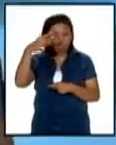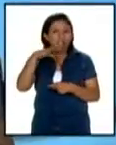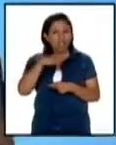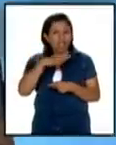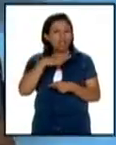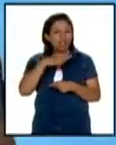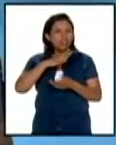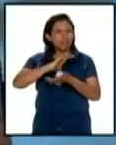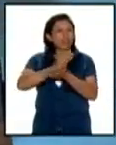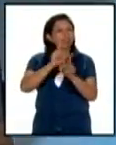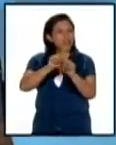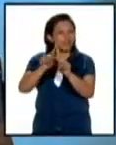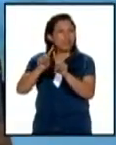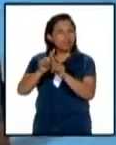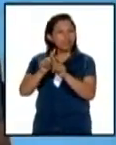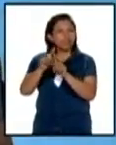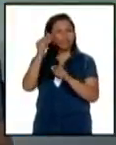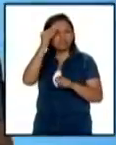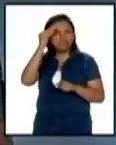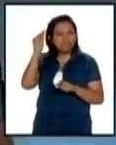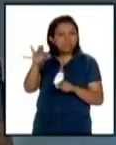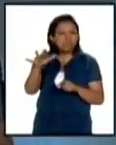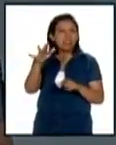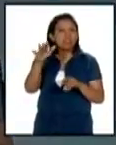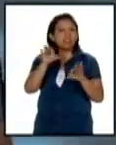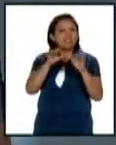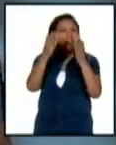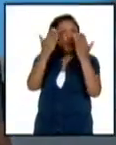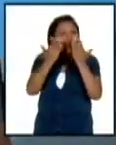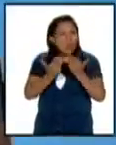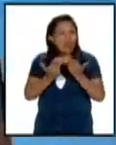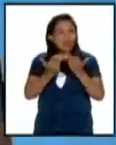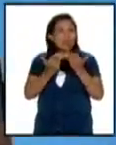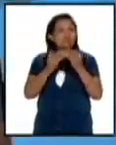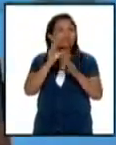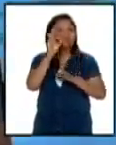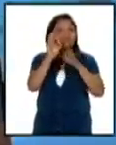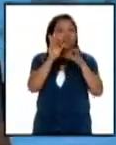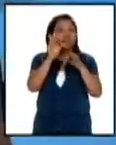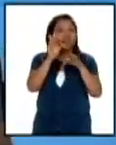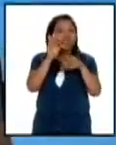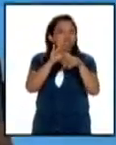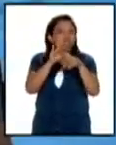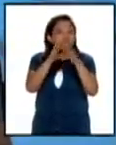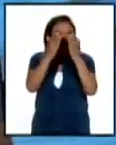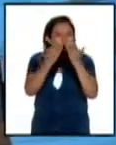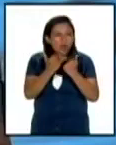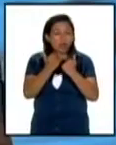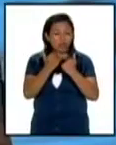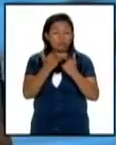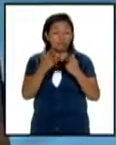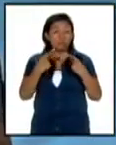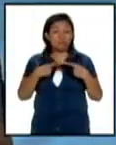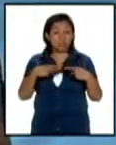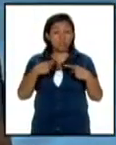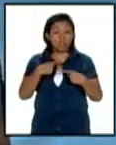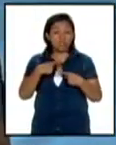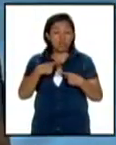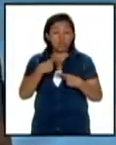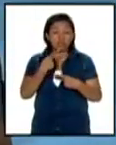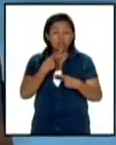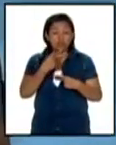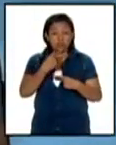discriminación, abandono, falta de empleo, falta de atención médica. Las quejas de adultos mayores que se han